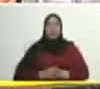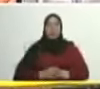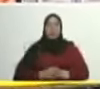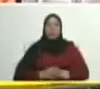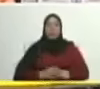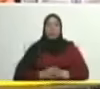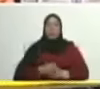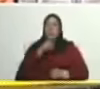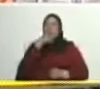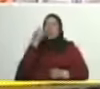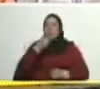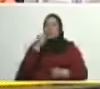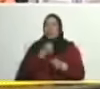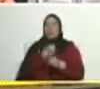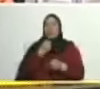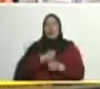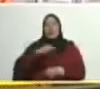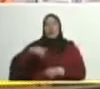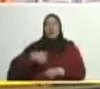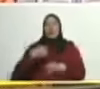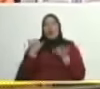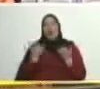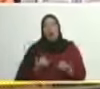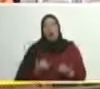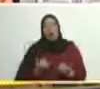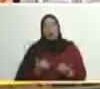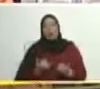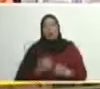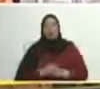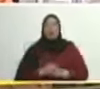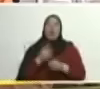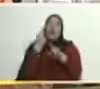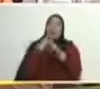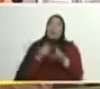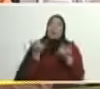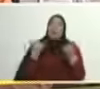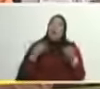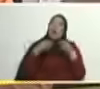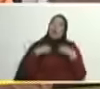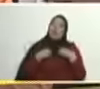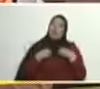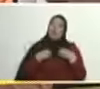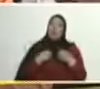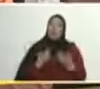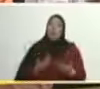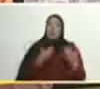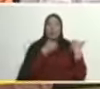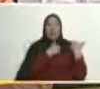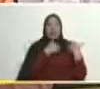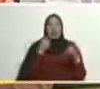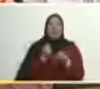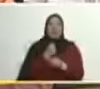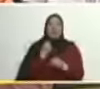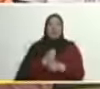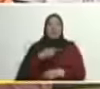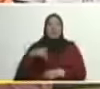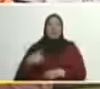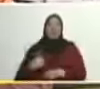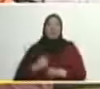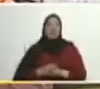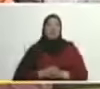que tiene 185.000 habitantes, pero siempre hemos asumido una posición de que somos amigos de la